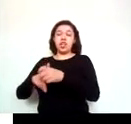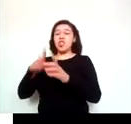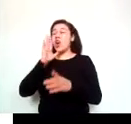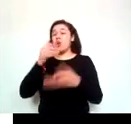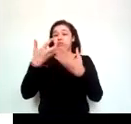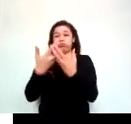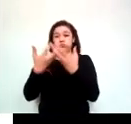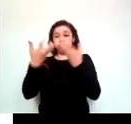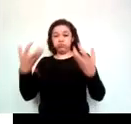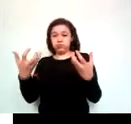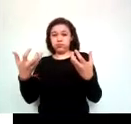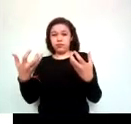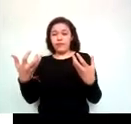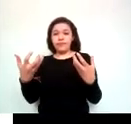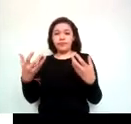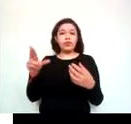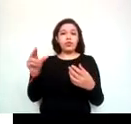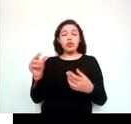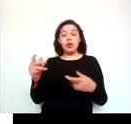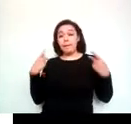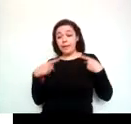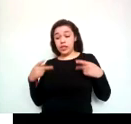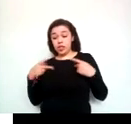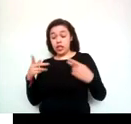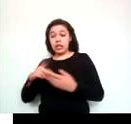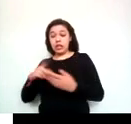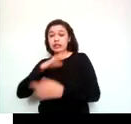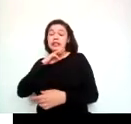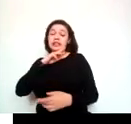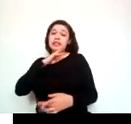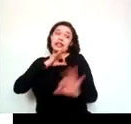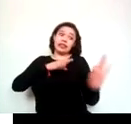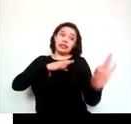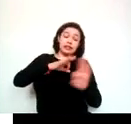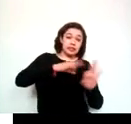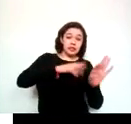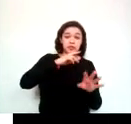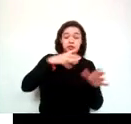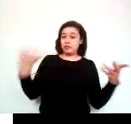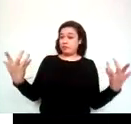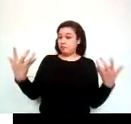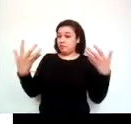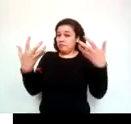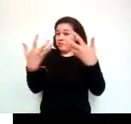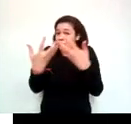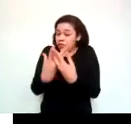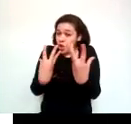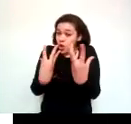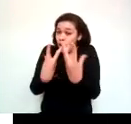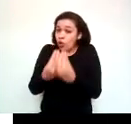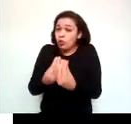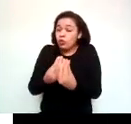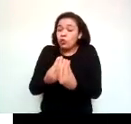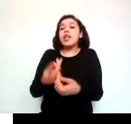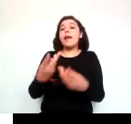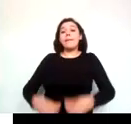que le ocupe o le preocupa a nivel personal y laboral, pues es una interacción en la que él vive, ese trabajador vive y